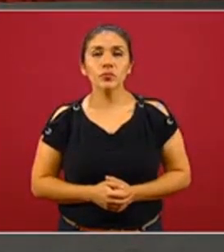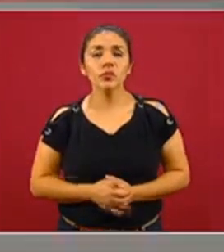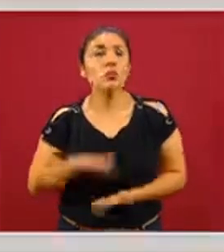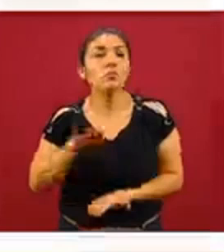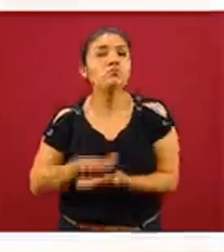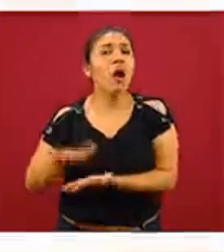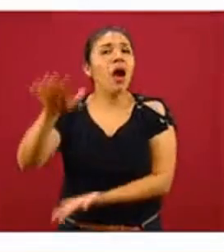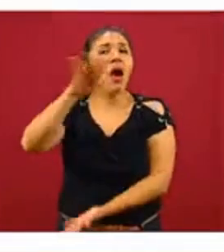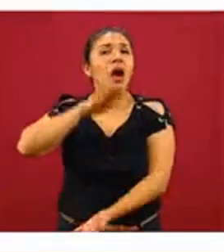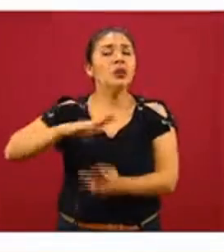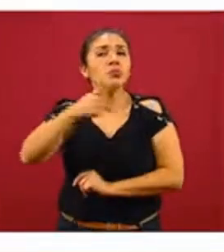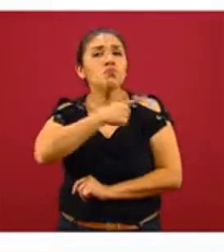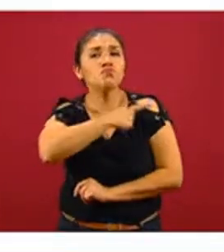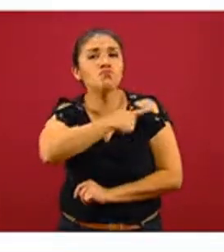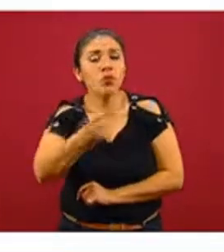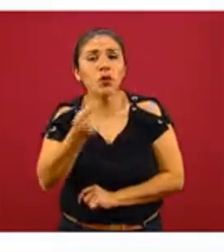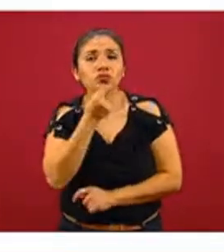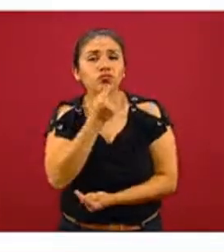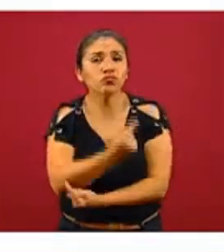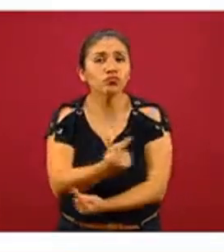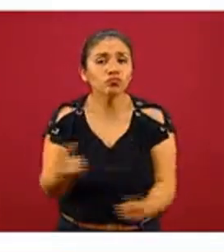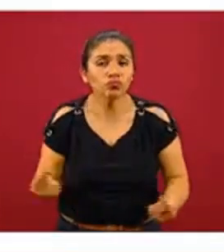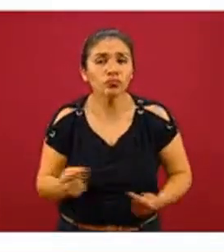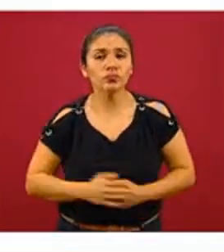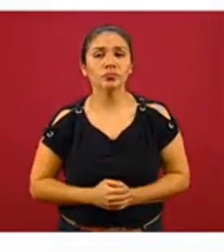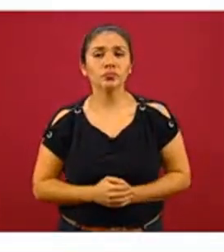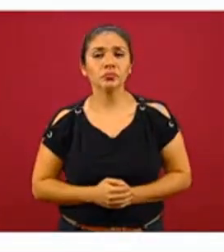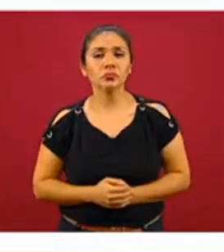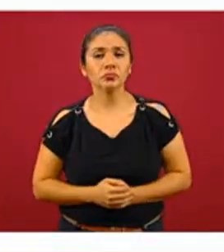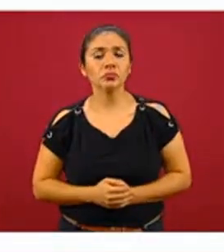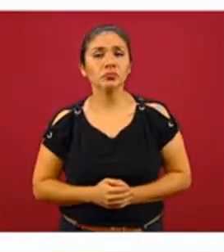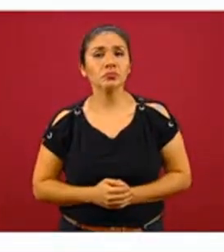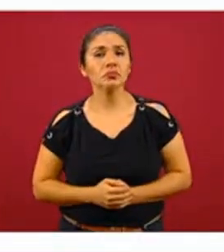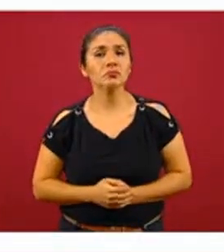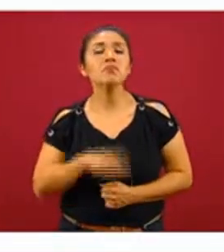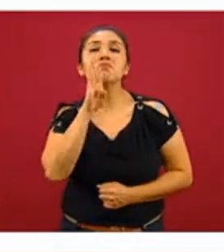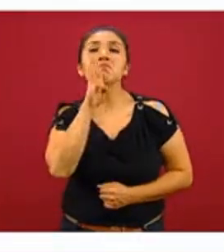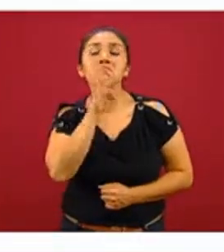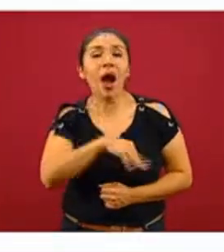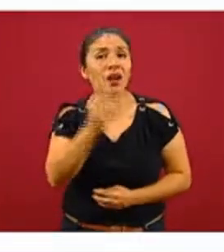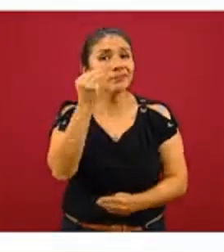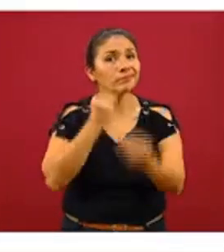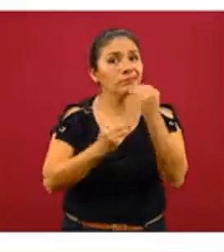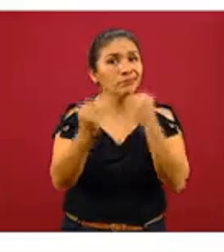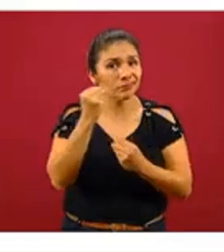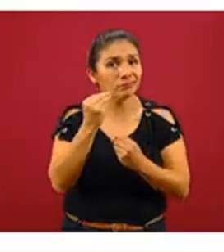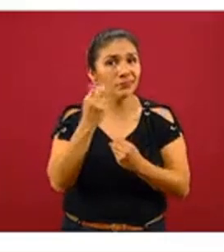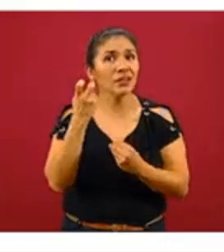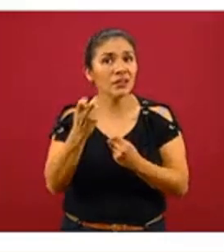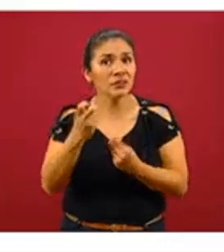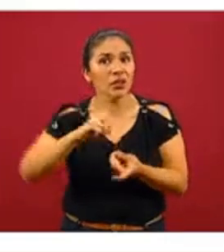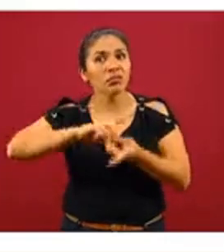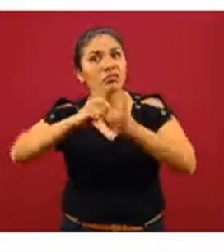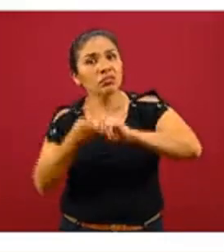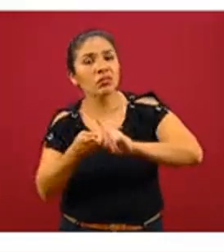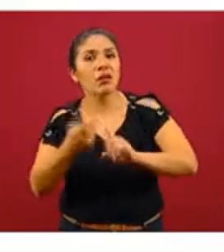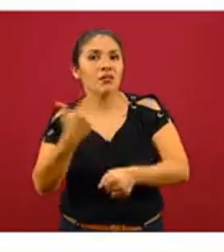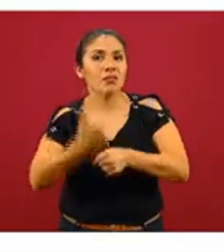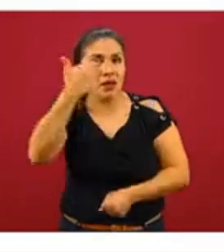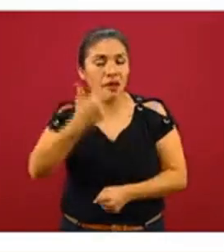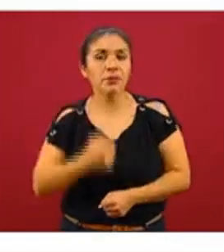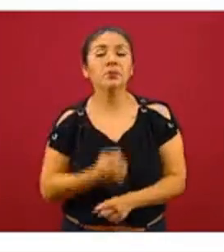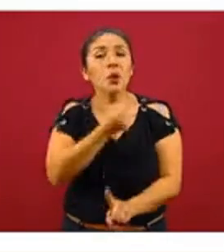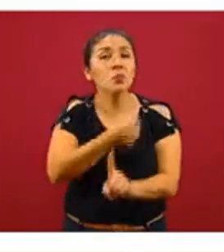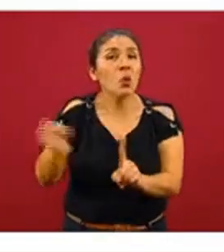infantil, el probable aumento en la mala nutrición y las consecuencias de esto, la violencia doméstica